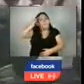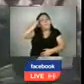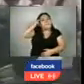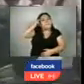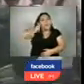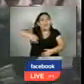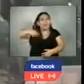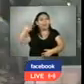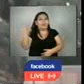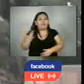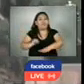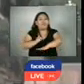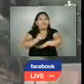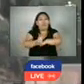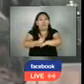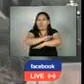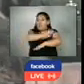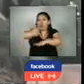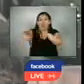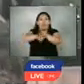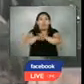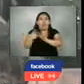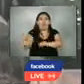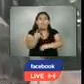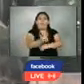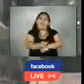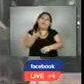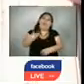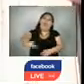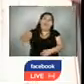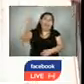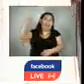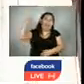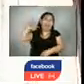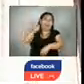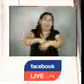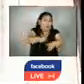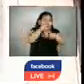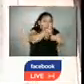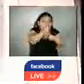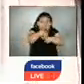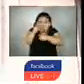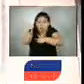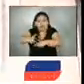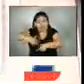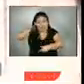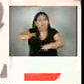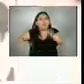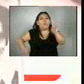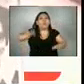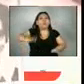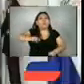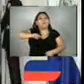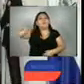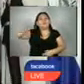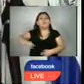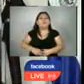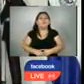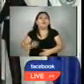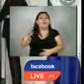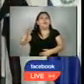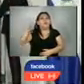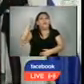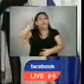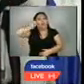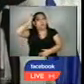ser un antecedente para que todos los involucrados en los asesinatos registrados durante la guerra paguen por sus delitos. Postura